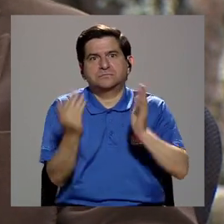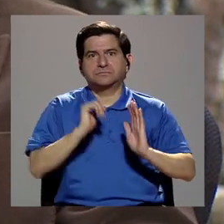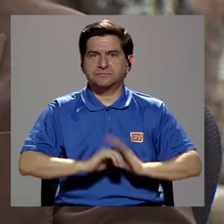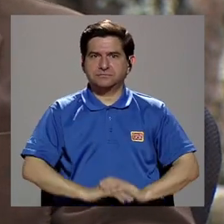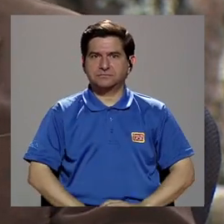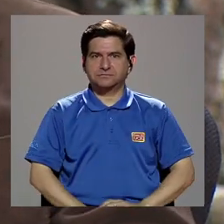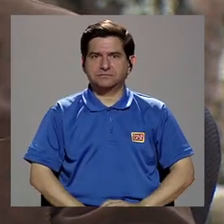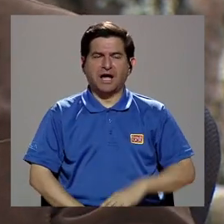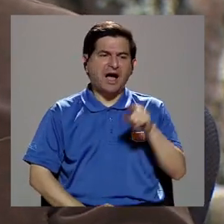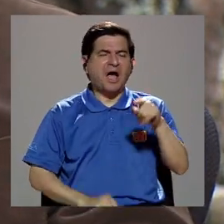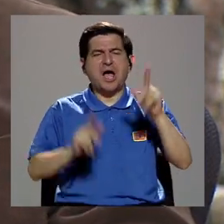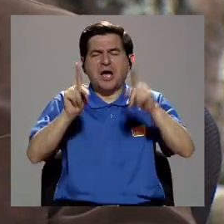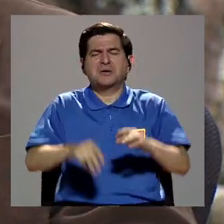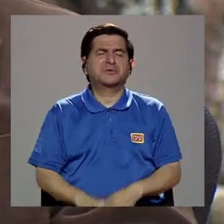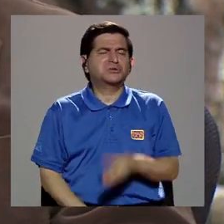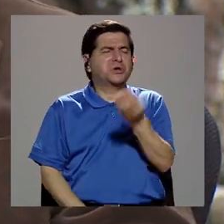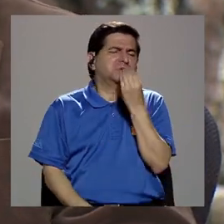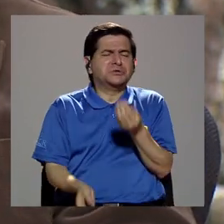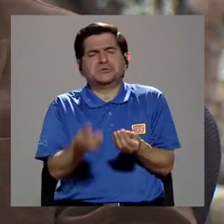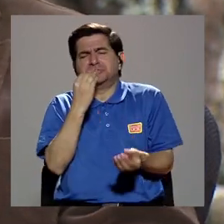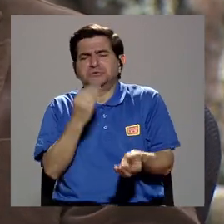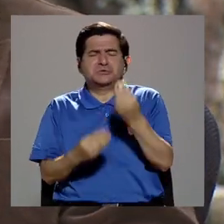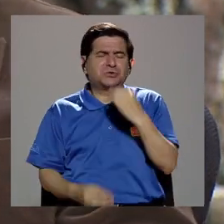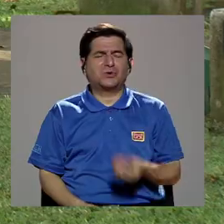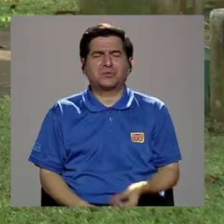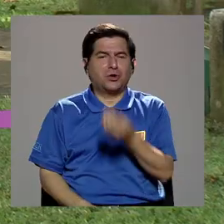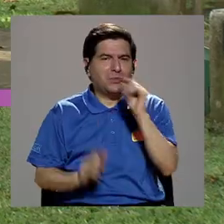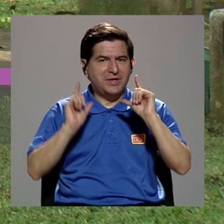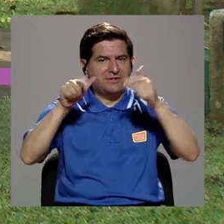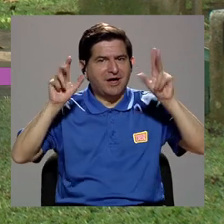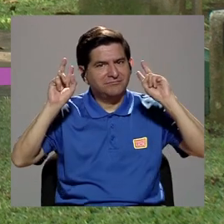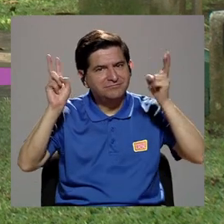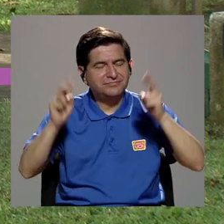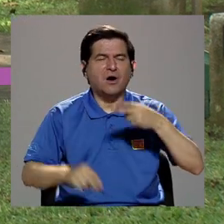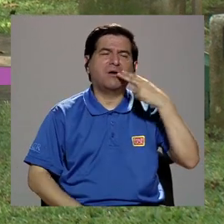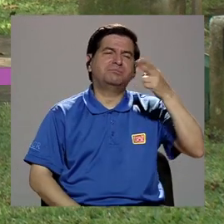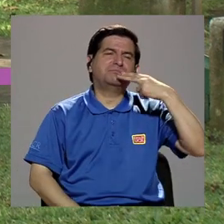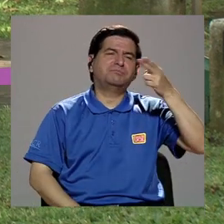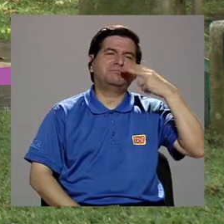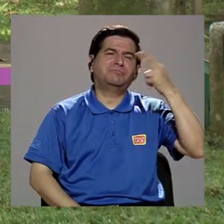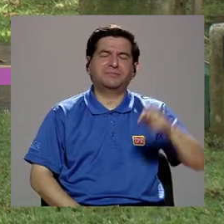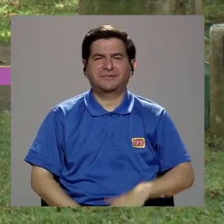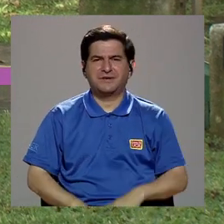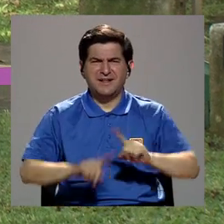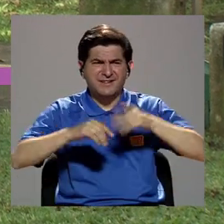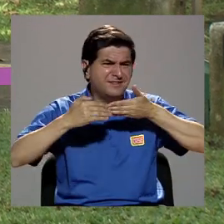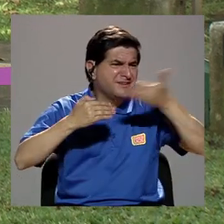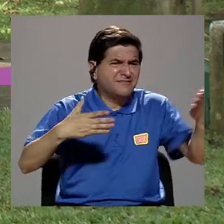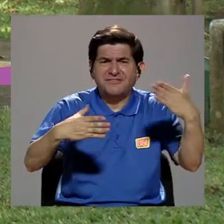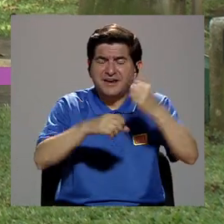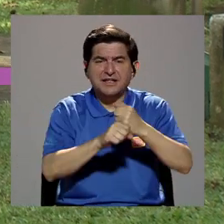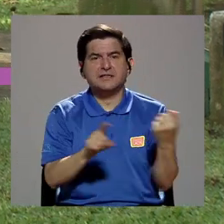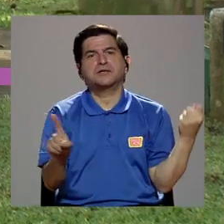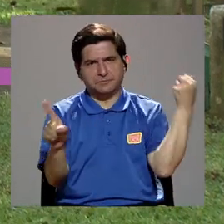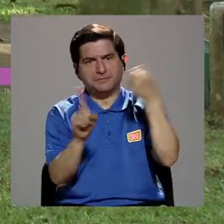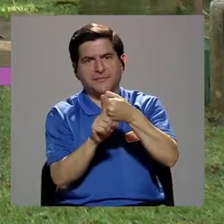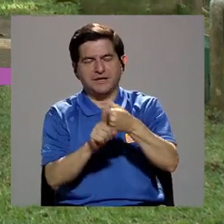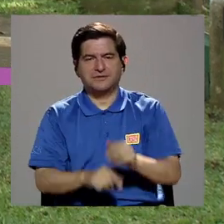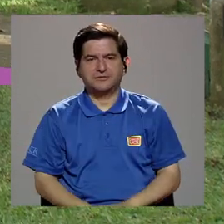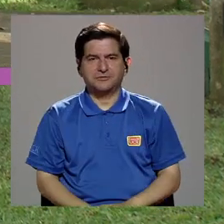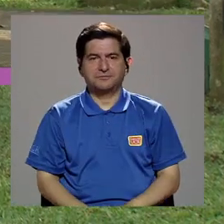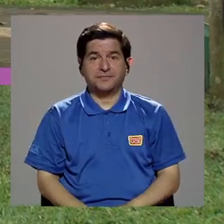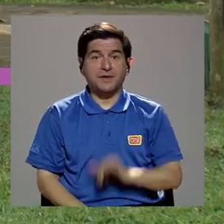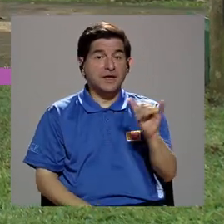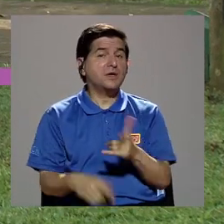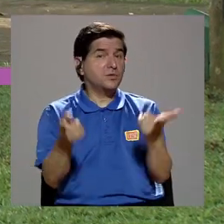todavía, entonces por eso es que hace loco, por eso es que come chatarra, por eso es que fuman, por eso es que hacen una serie de cosas que impacta realmente.